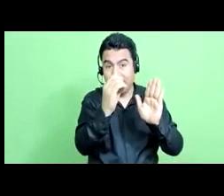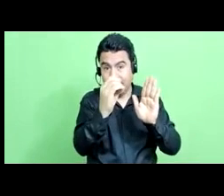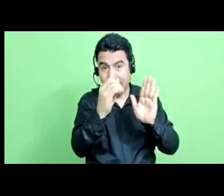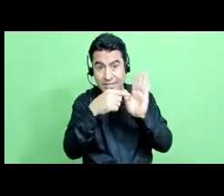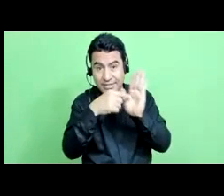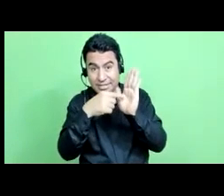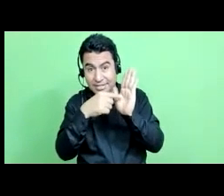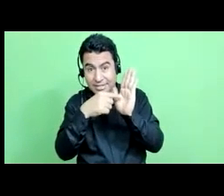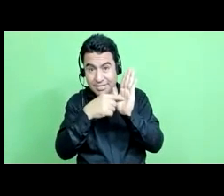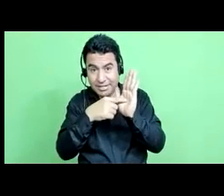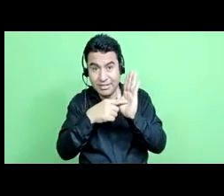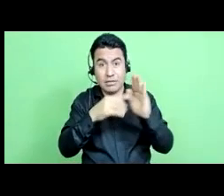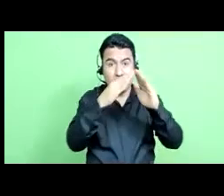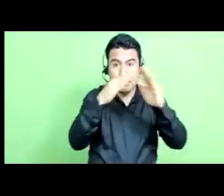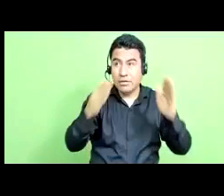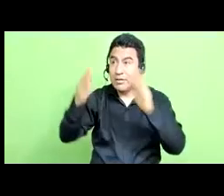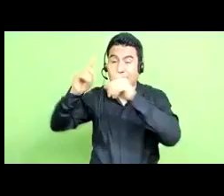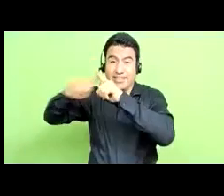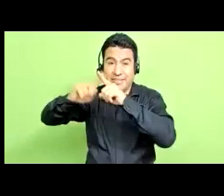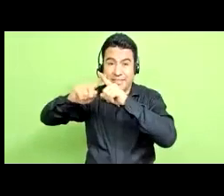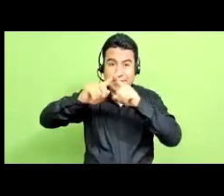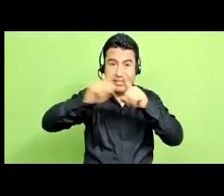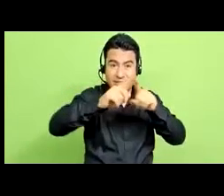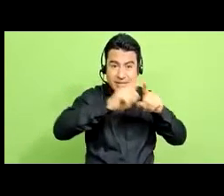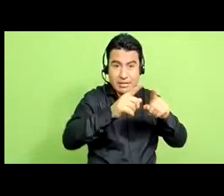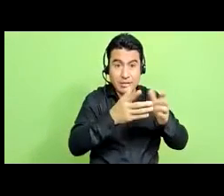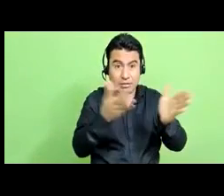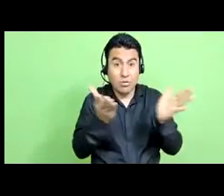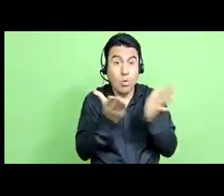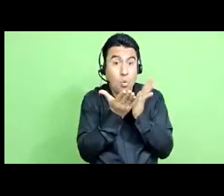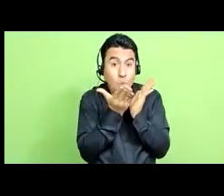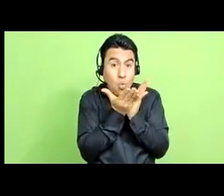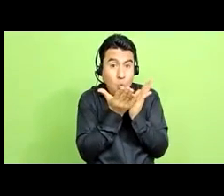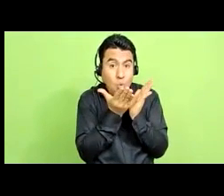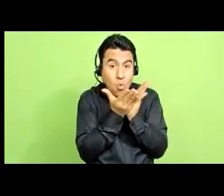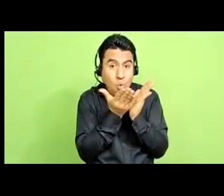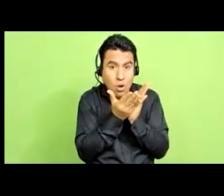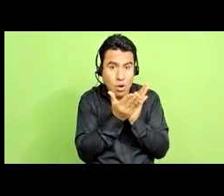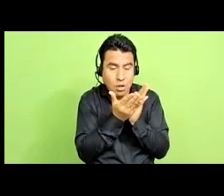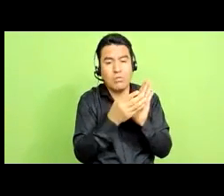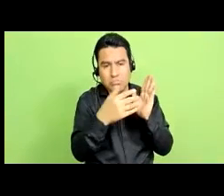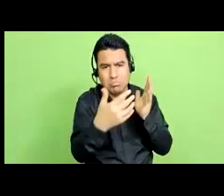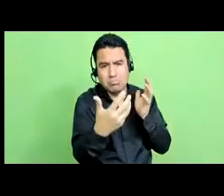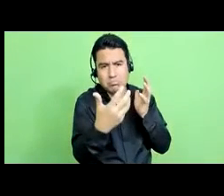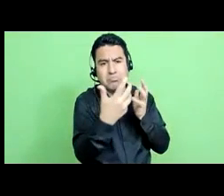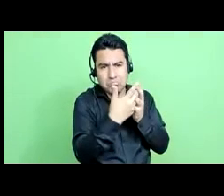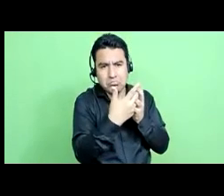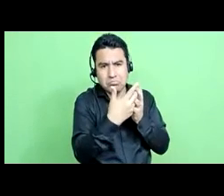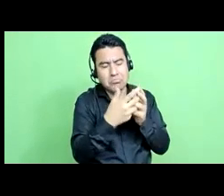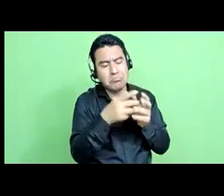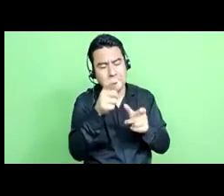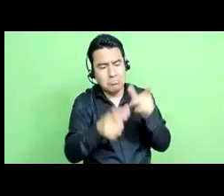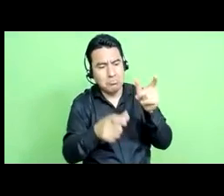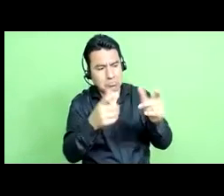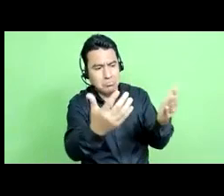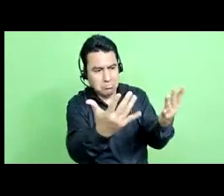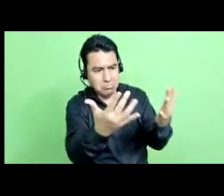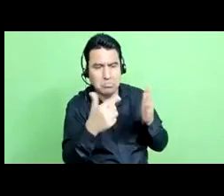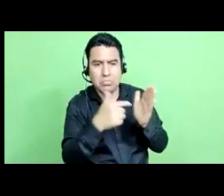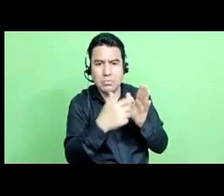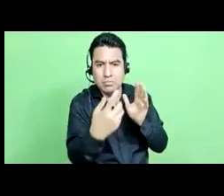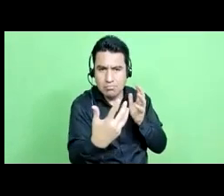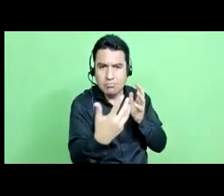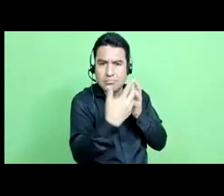las edificaciones después y los servicios públicos en caspe los colegios obviamente también continúan los servicios que tendrían que adecuar el